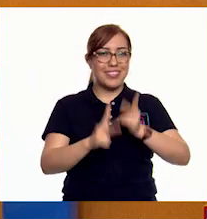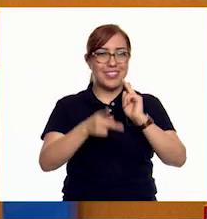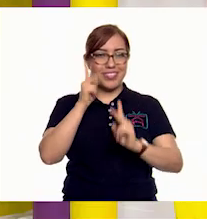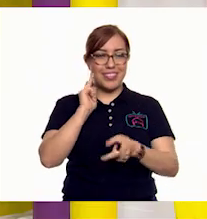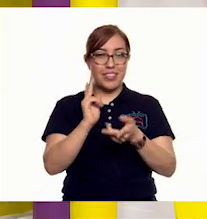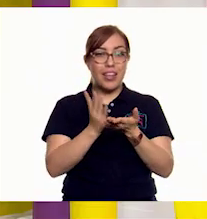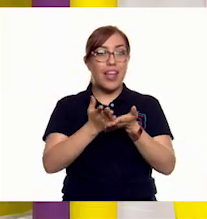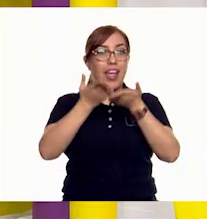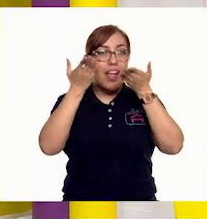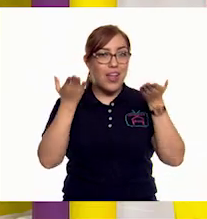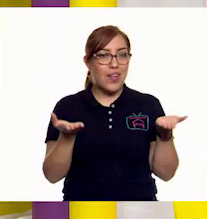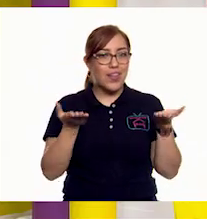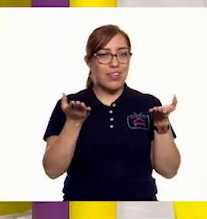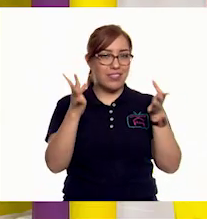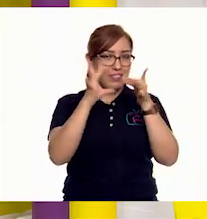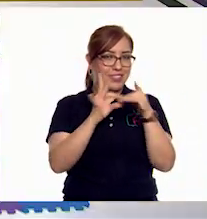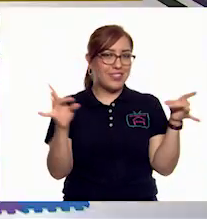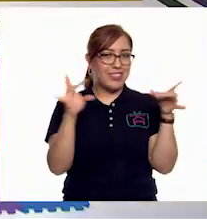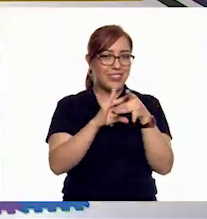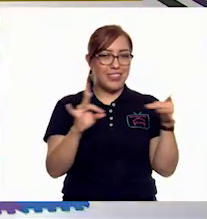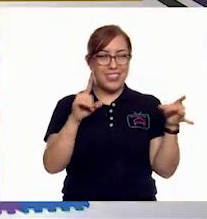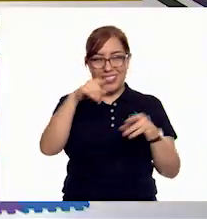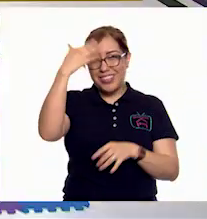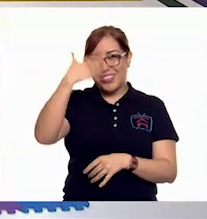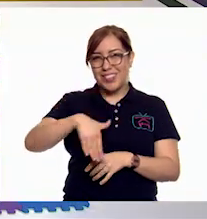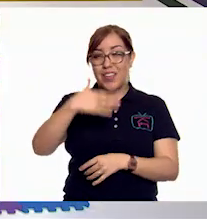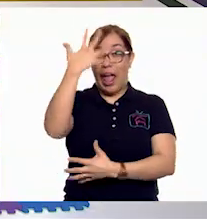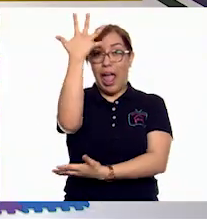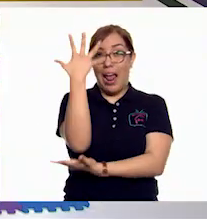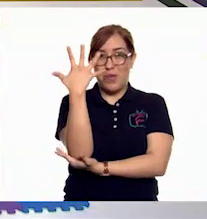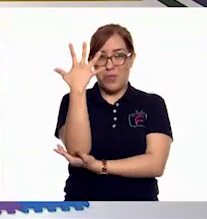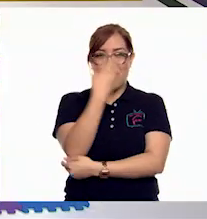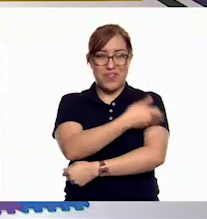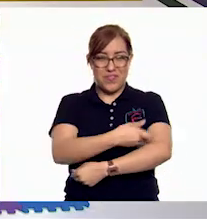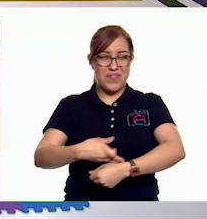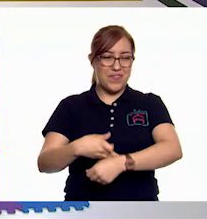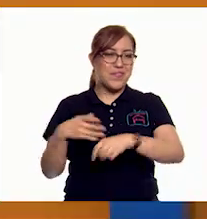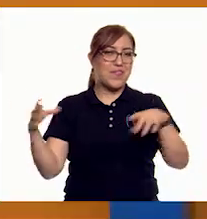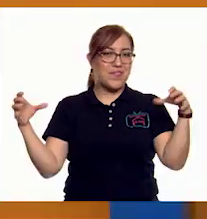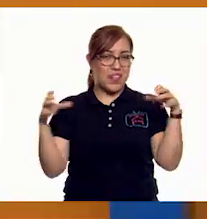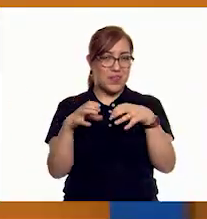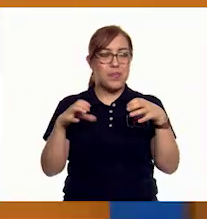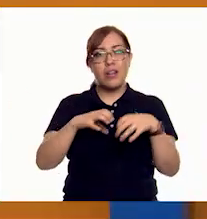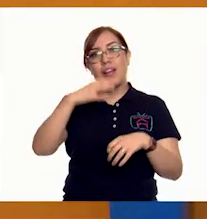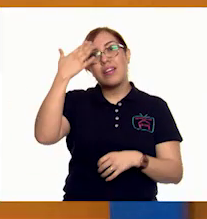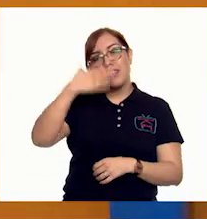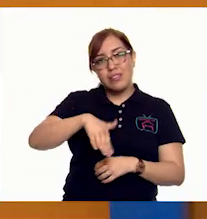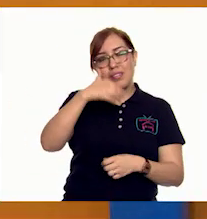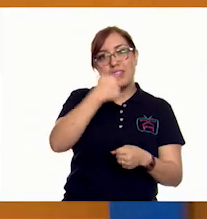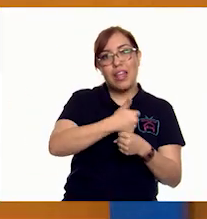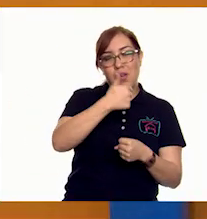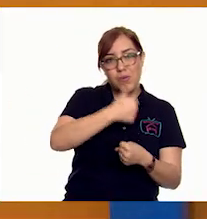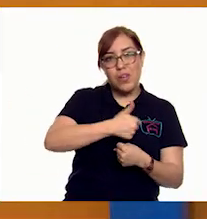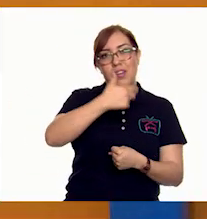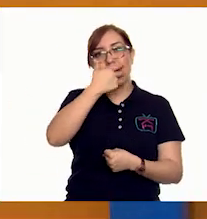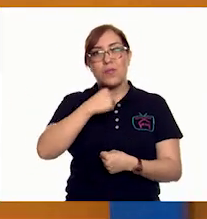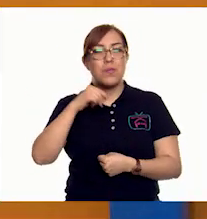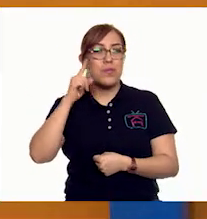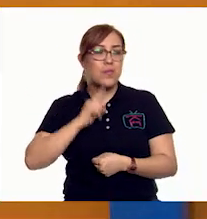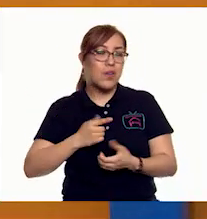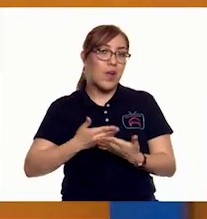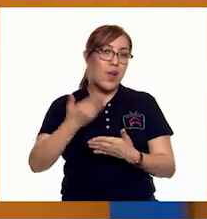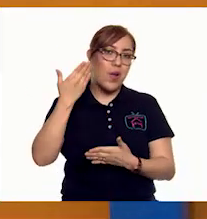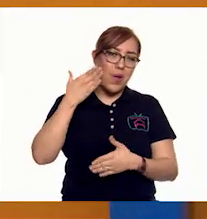caso del árbol genealógico, uh-huh. contiene muchísimos familiares. Sí. Ya platicamos de las abuelas y los abuelos, o las bisabuelas y